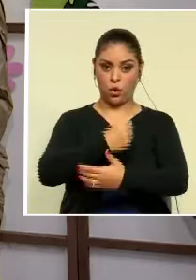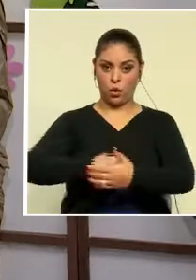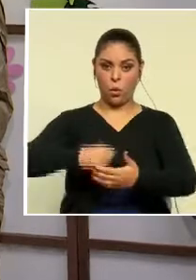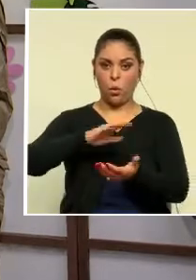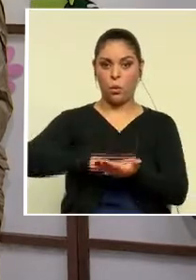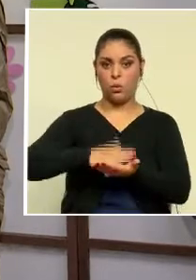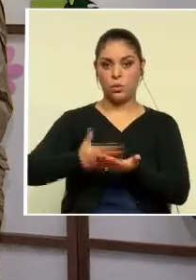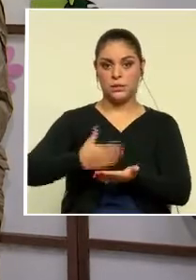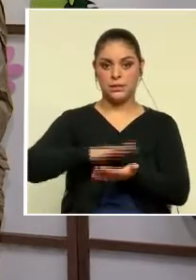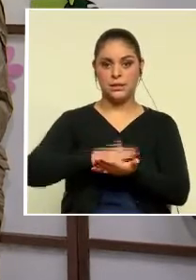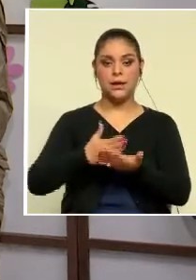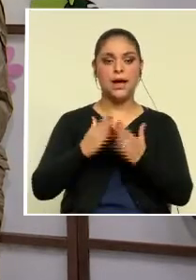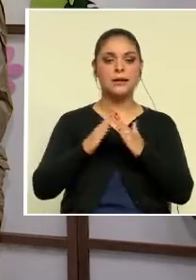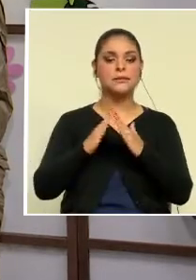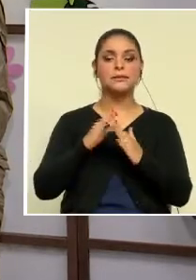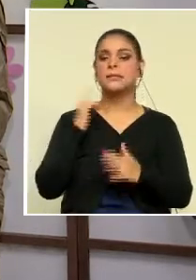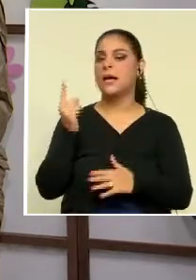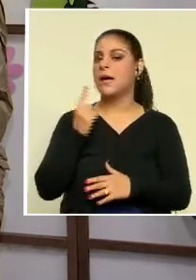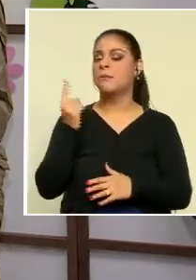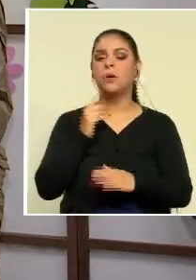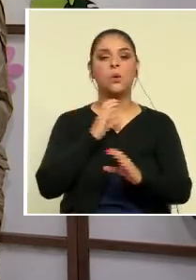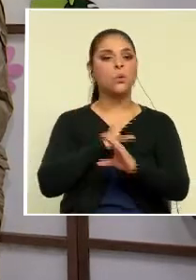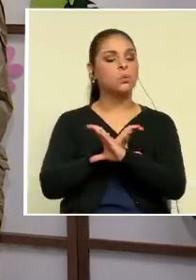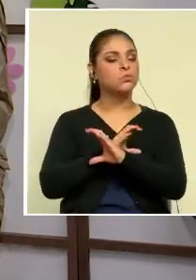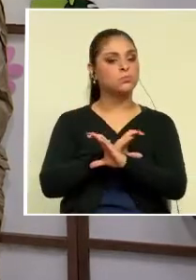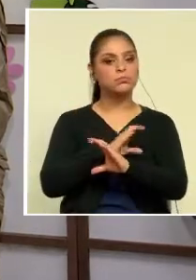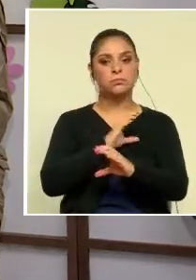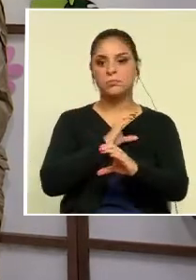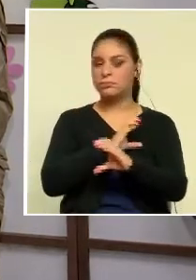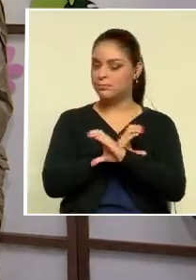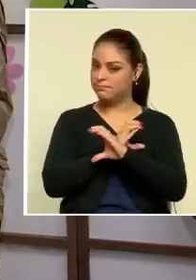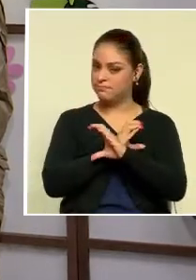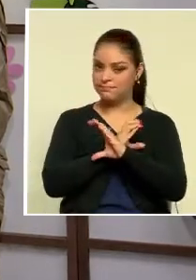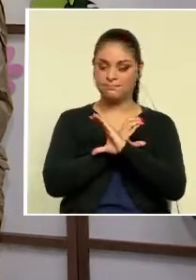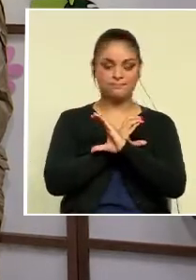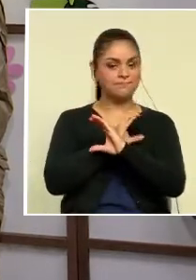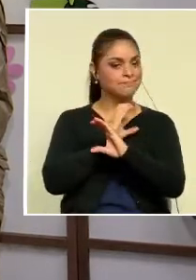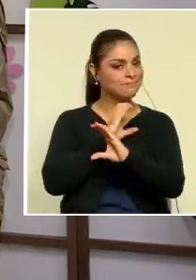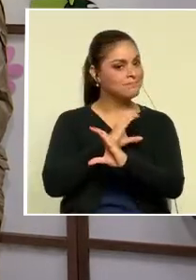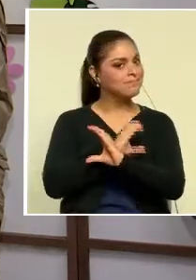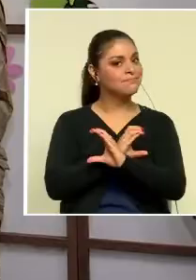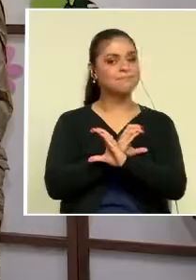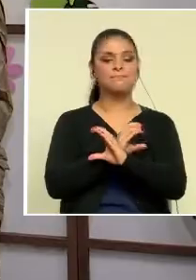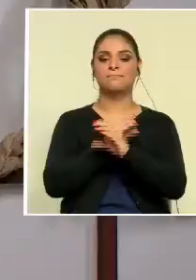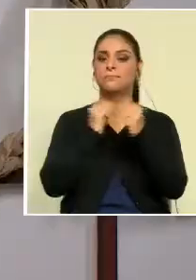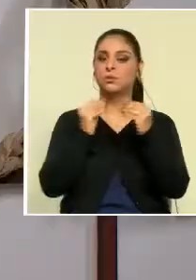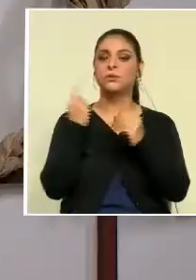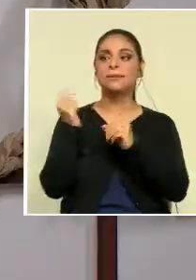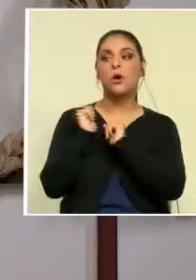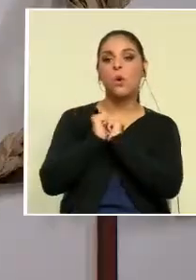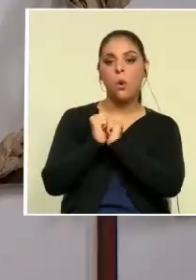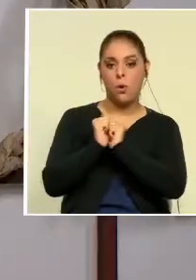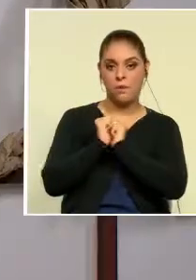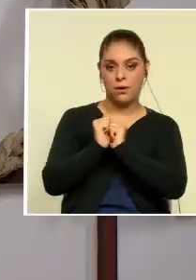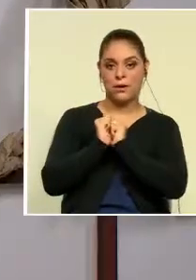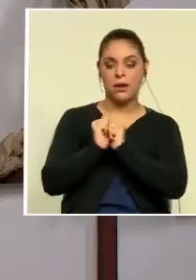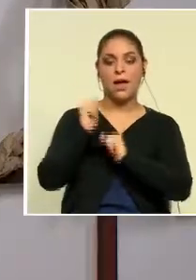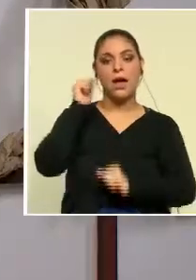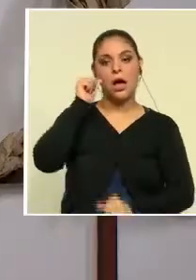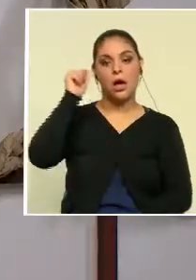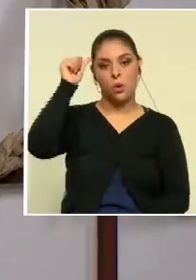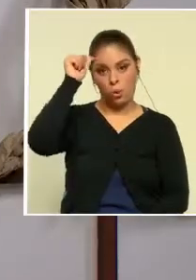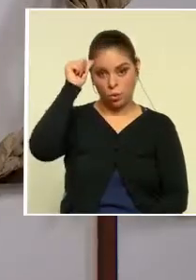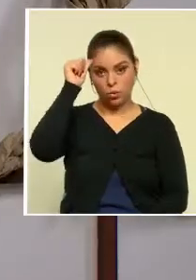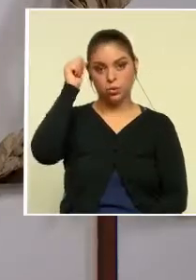siempre siempre tener muchísimo muchísimo cuidado y siempre en compañía también de un